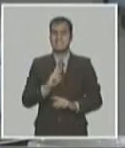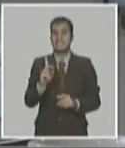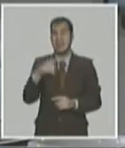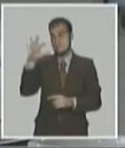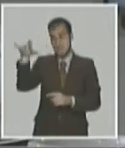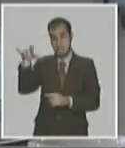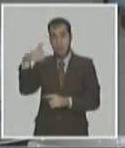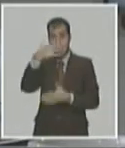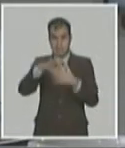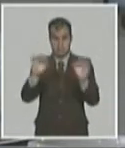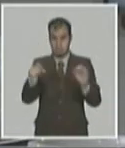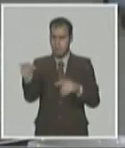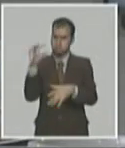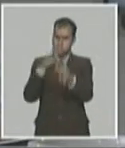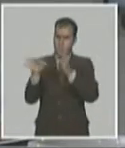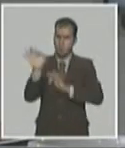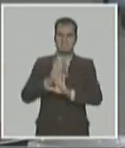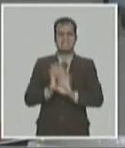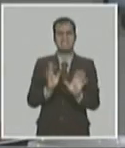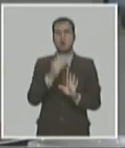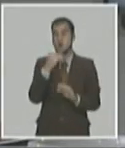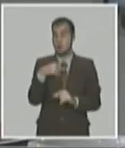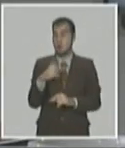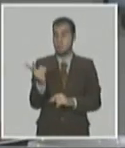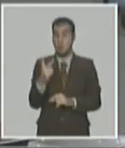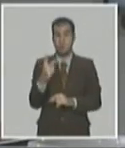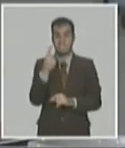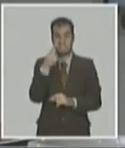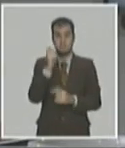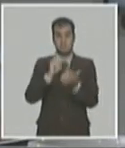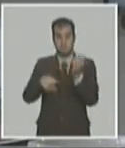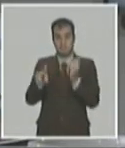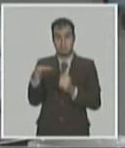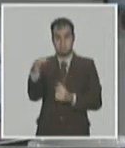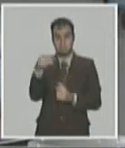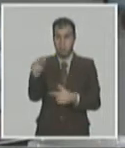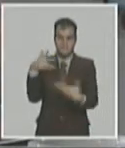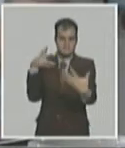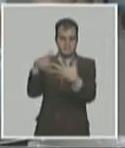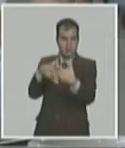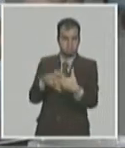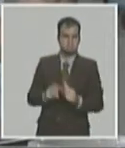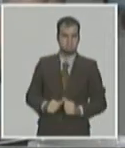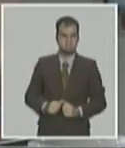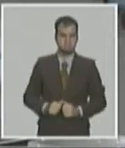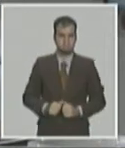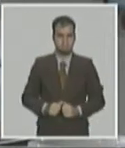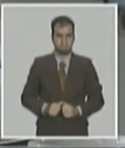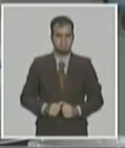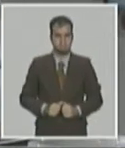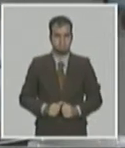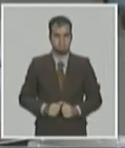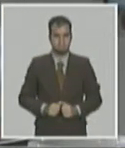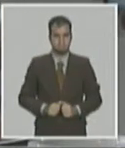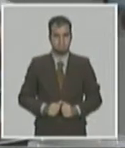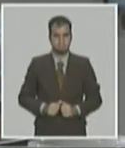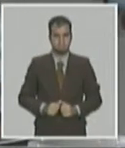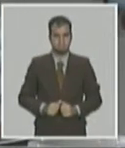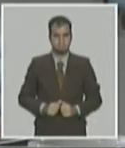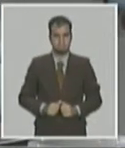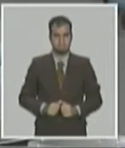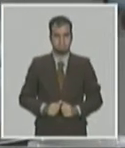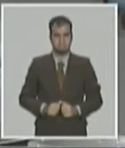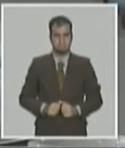Buró Provincial y su estructura auxiliar está vinculándose con las comunidades. Por ejemplo, nos explicaban la secretaria del